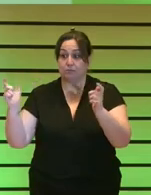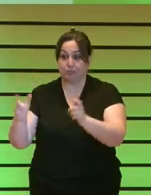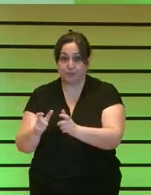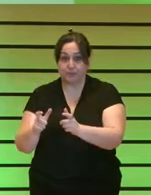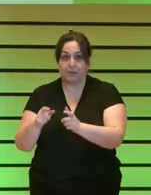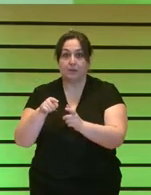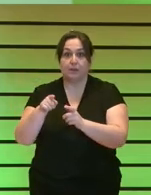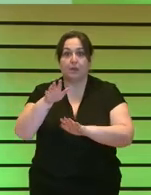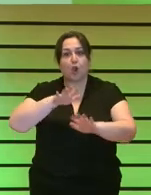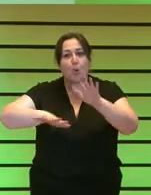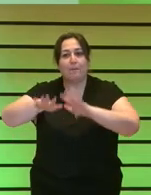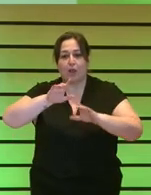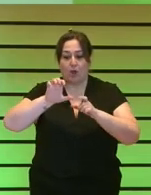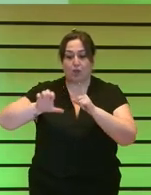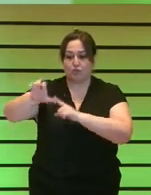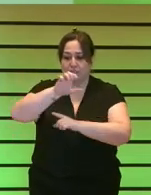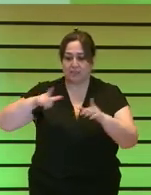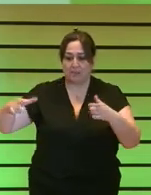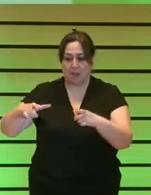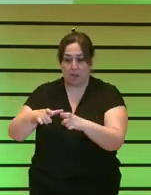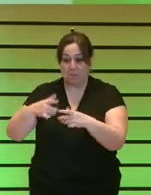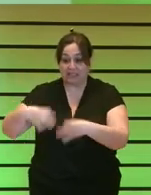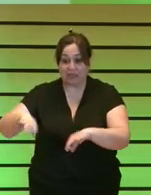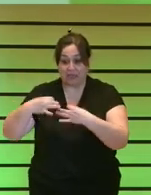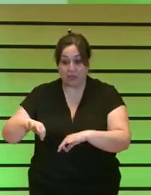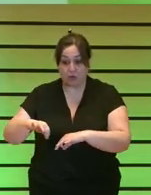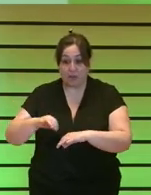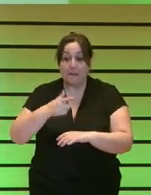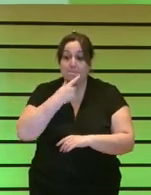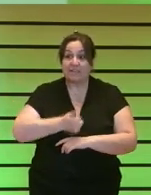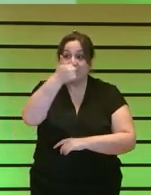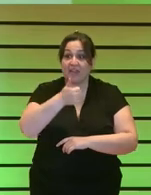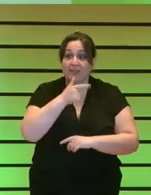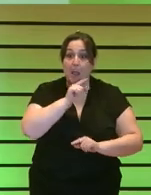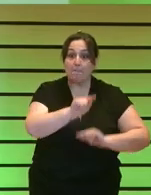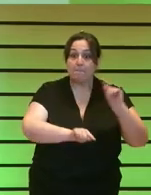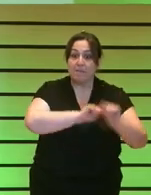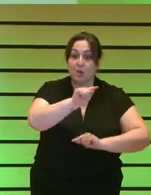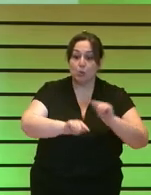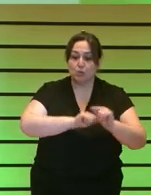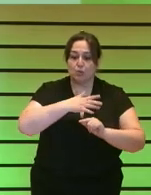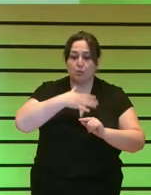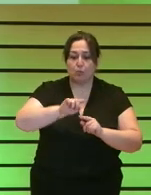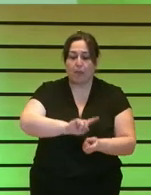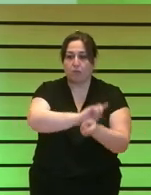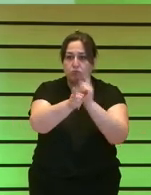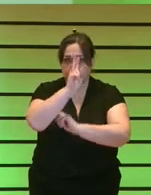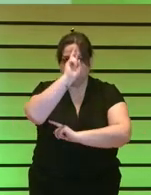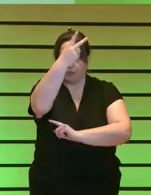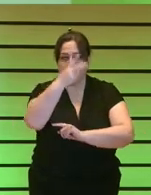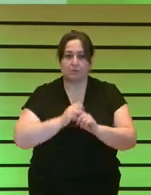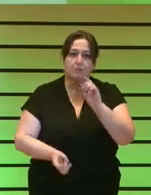por lo tanto la complejidad de los ecosistemas es muchísimo más sencillo que un virus salte y se convierta en pandemia